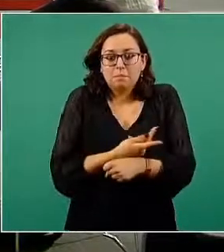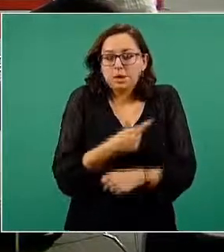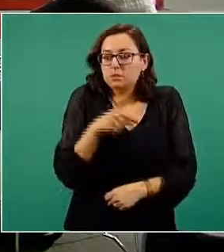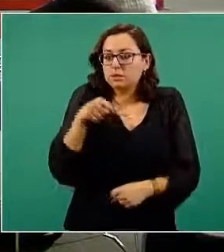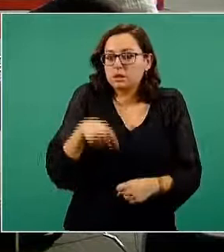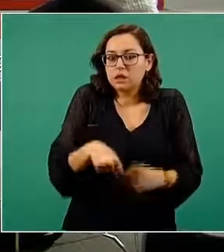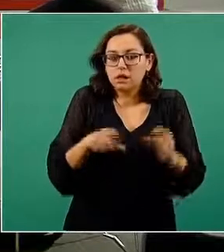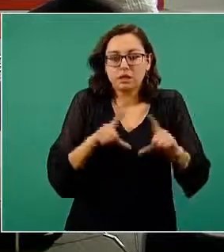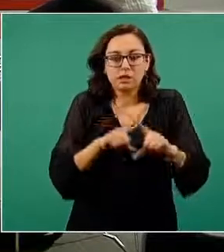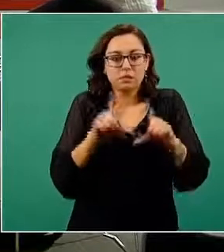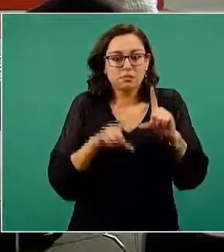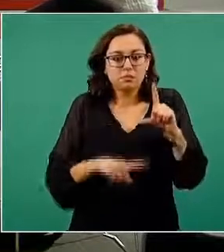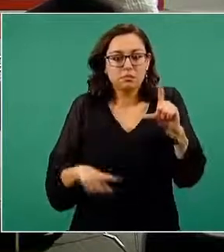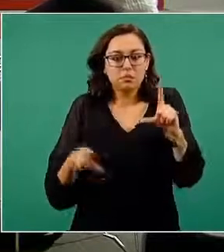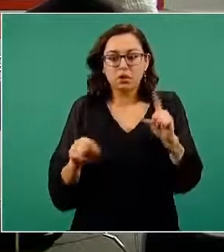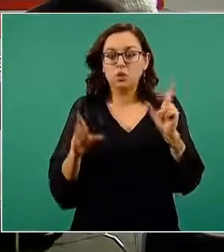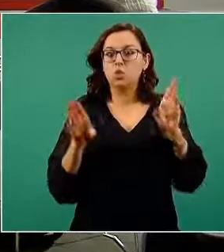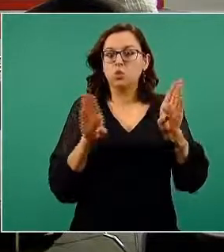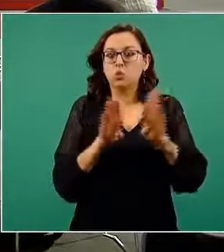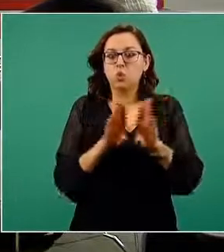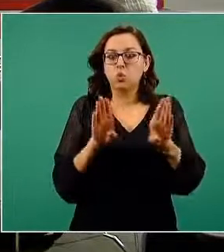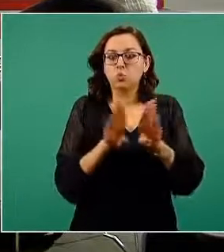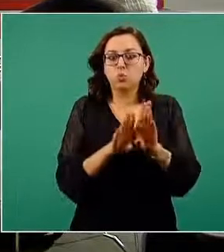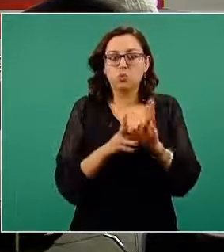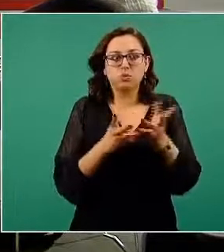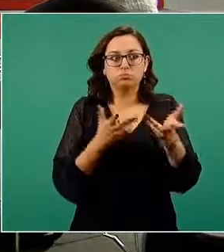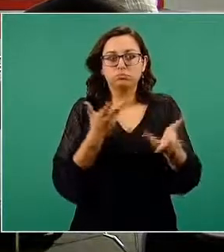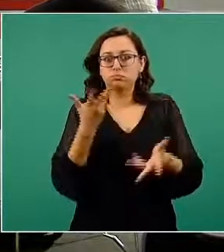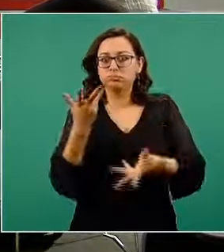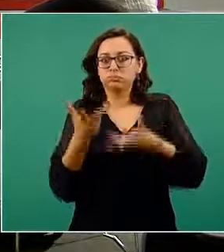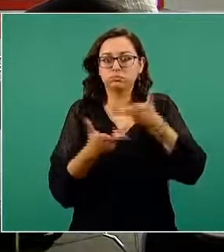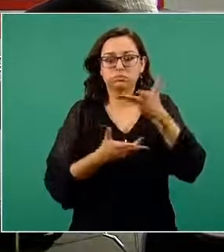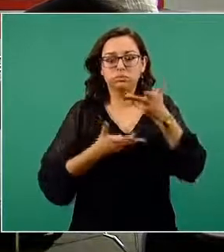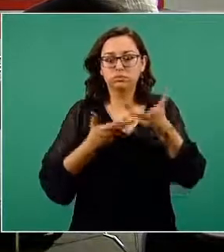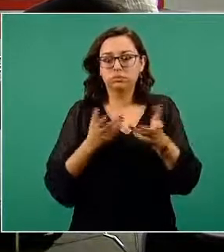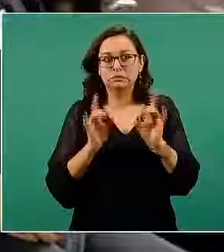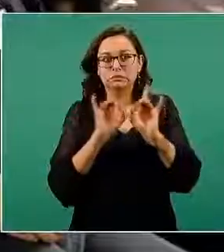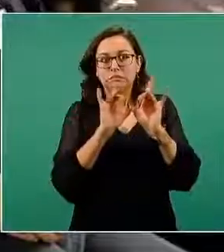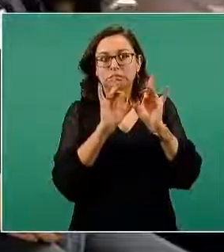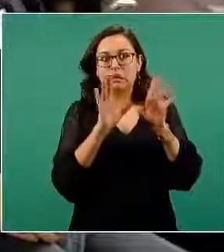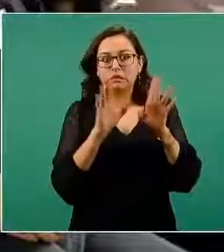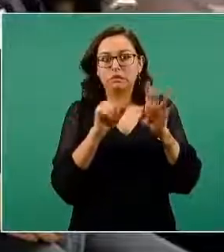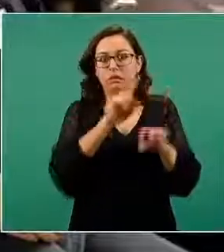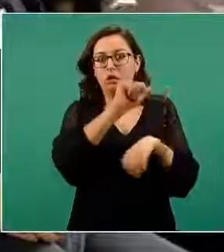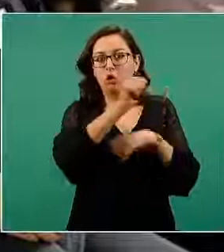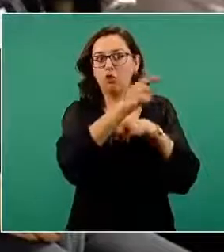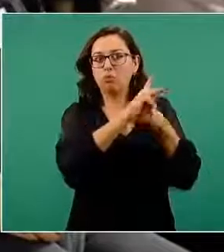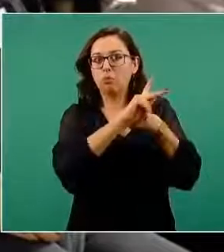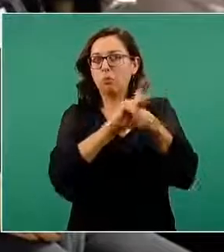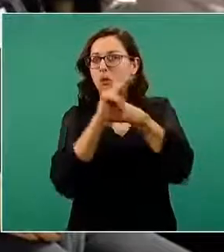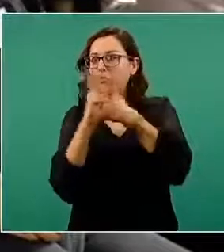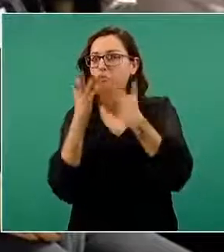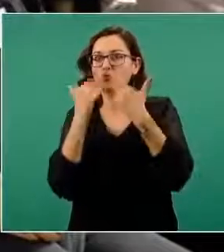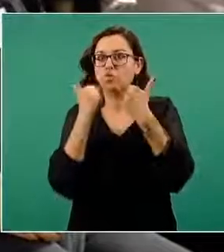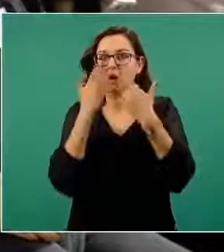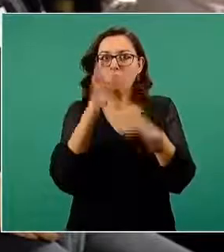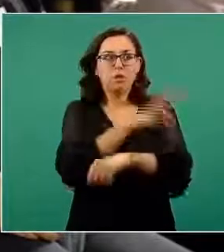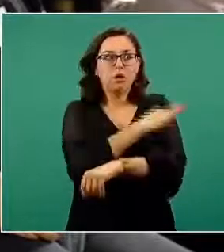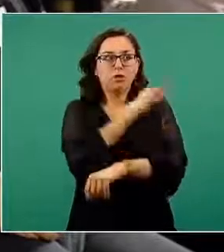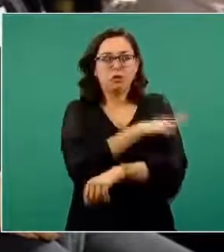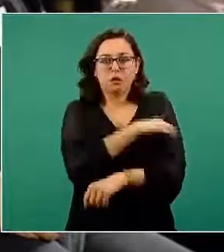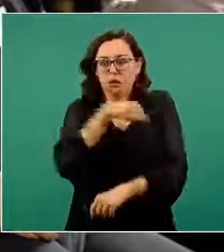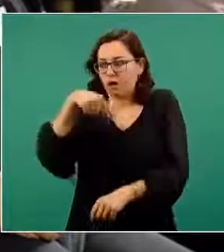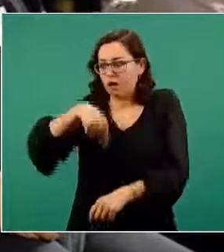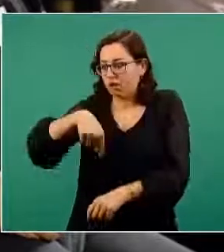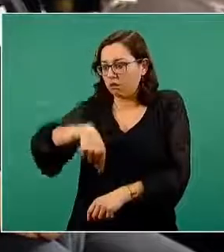país para ver cómo vamos a solucionar nosotros esto, o cómo va